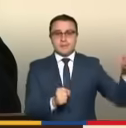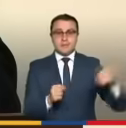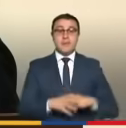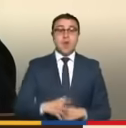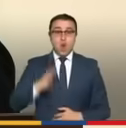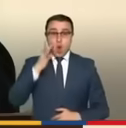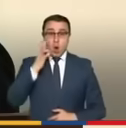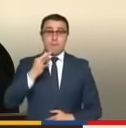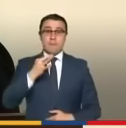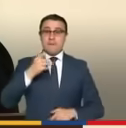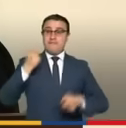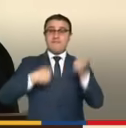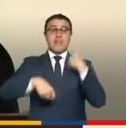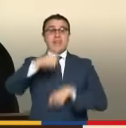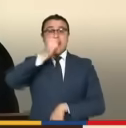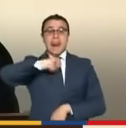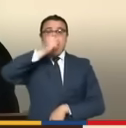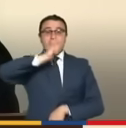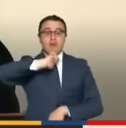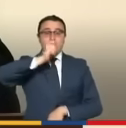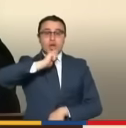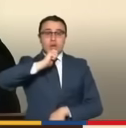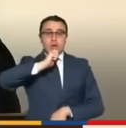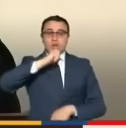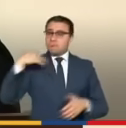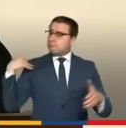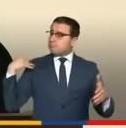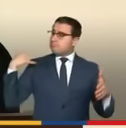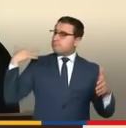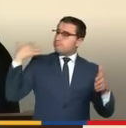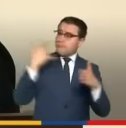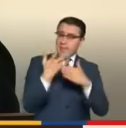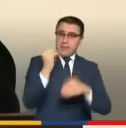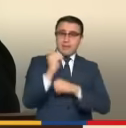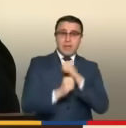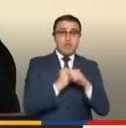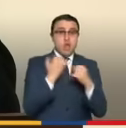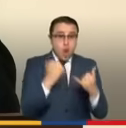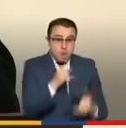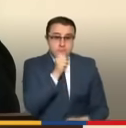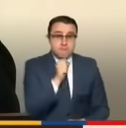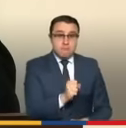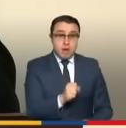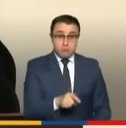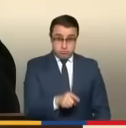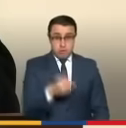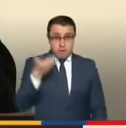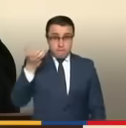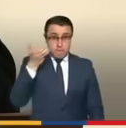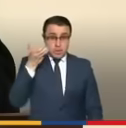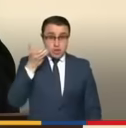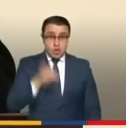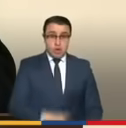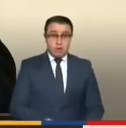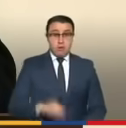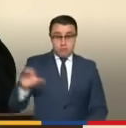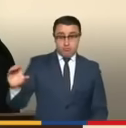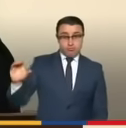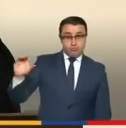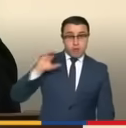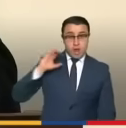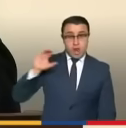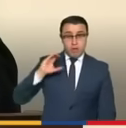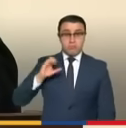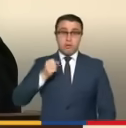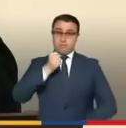Monáis es hoy un viejo y no tiene pensión, y no tiene salario, y no tiene